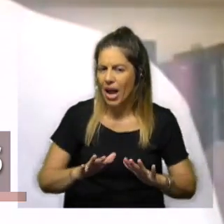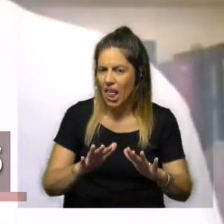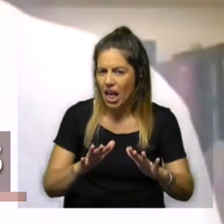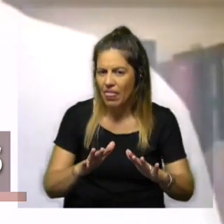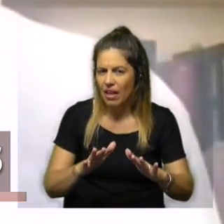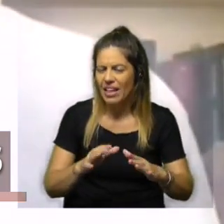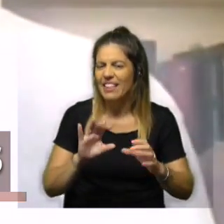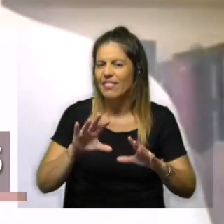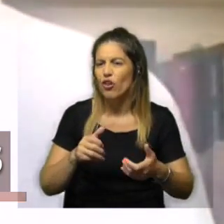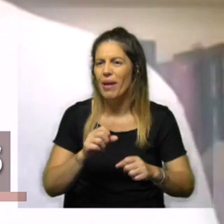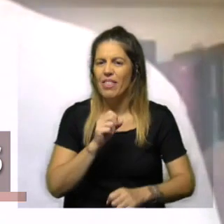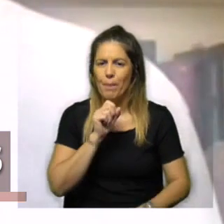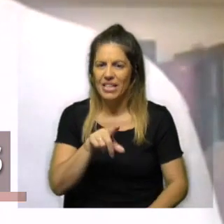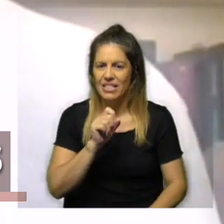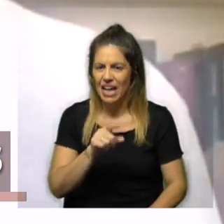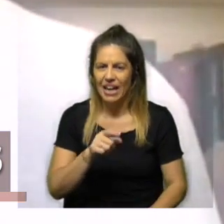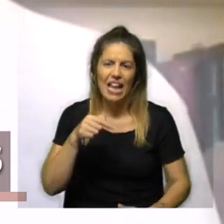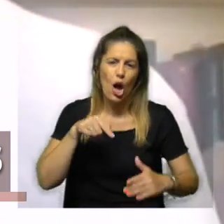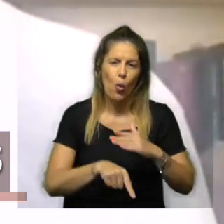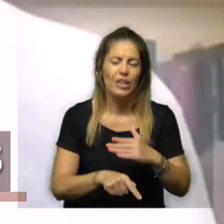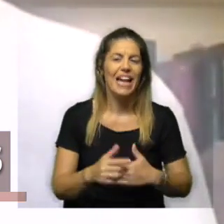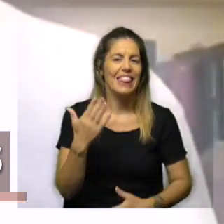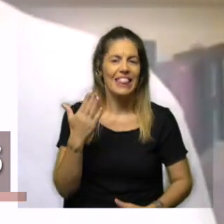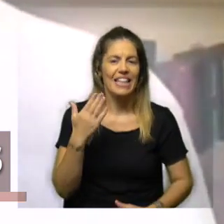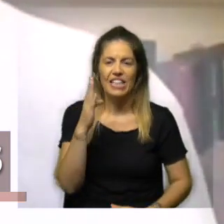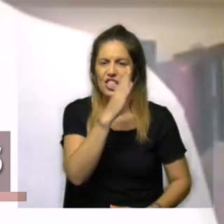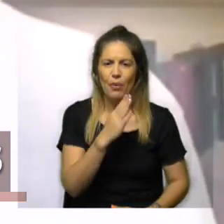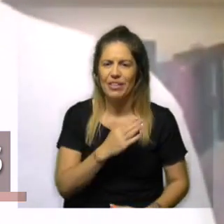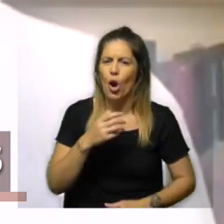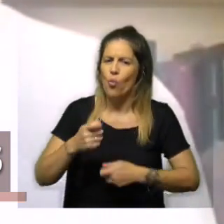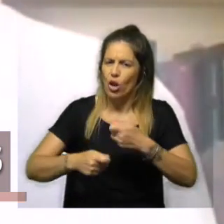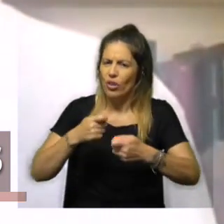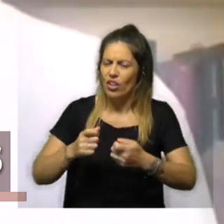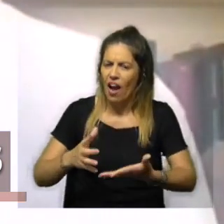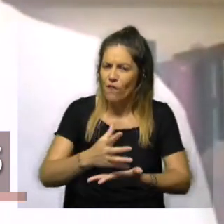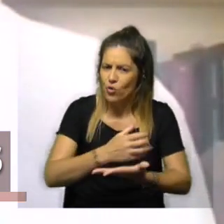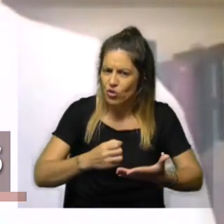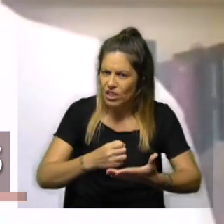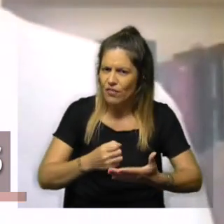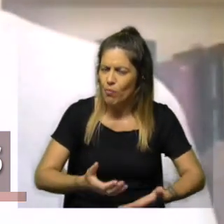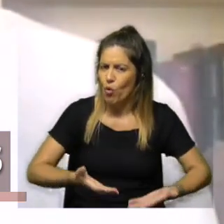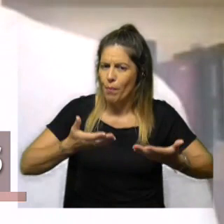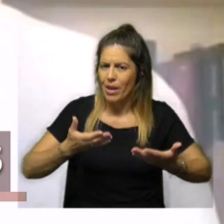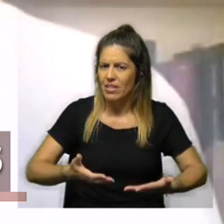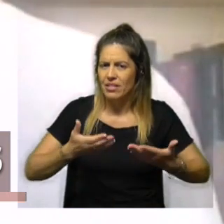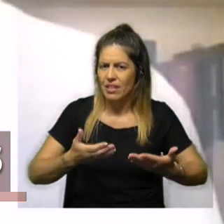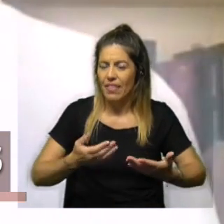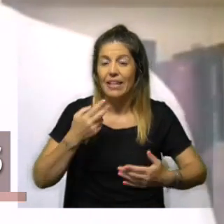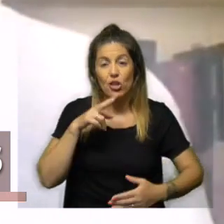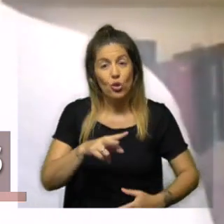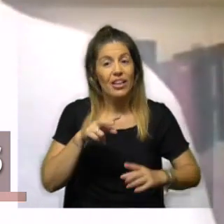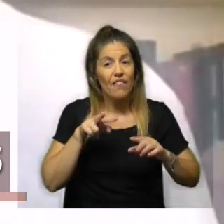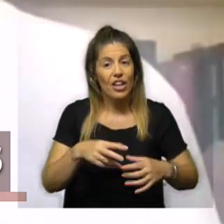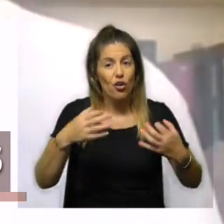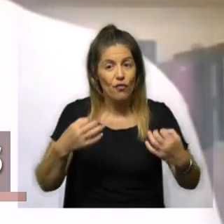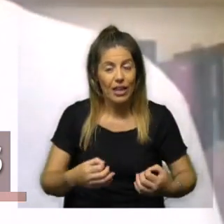de mensajes. La ultraderecha brasileña tiene una construcción discursiva y argumentativa muy densa que hay que tomar en serio, que